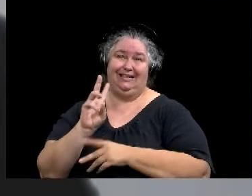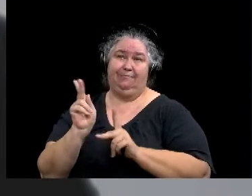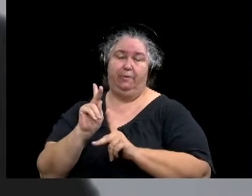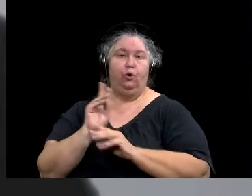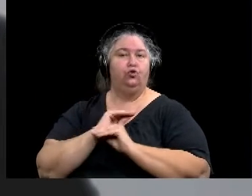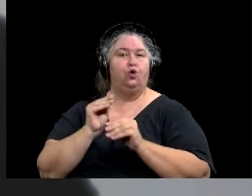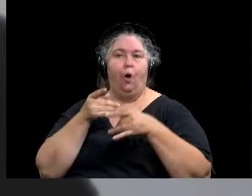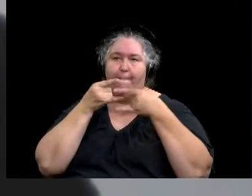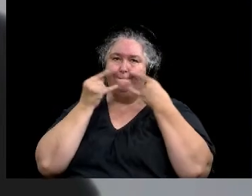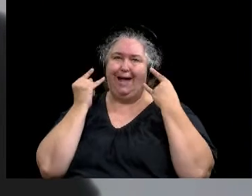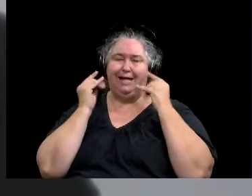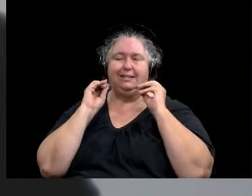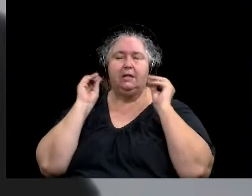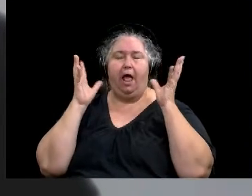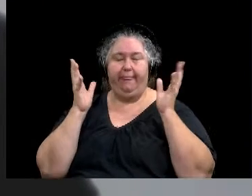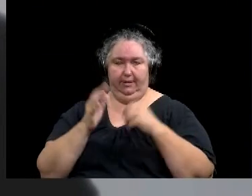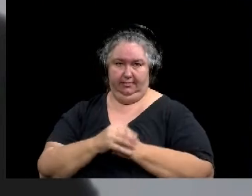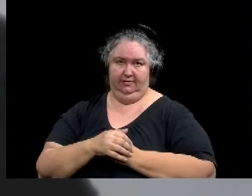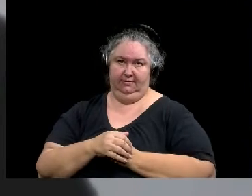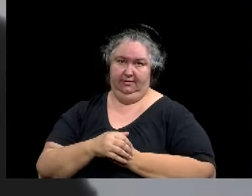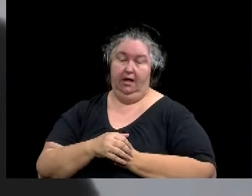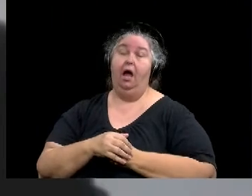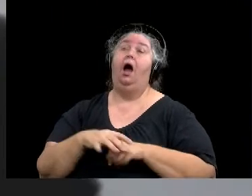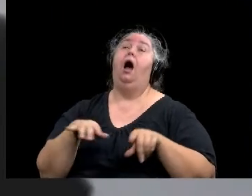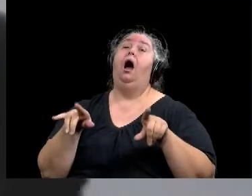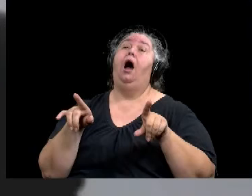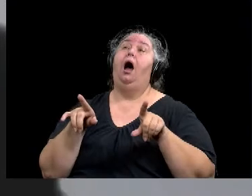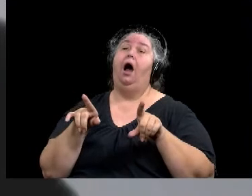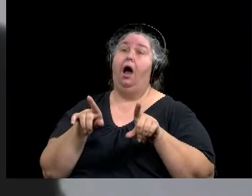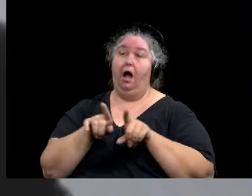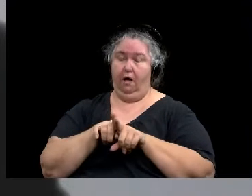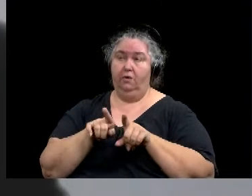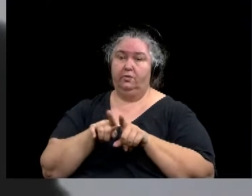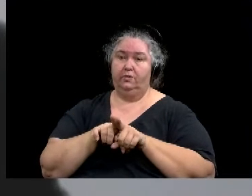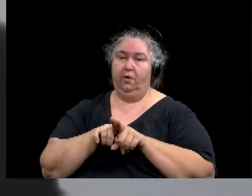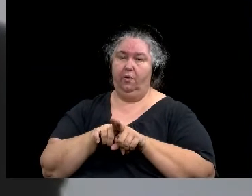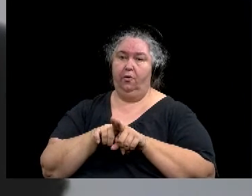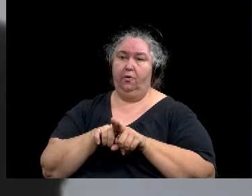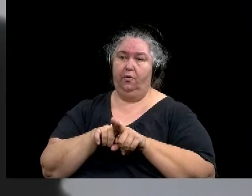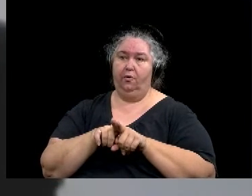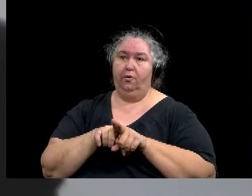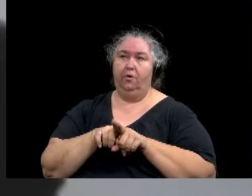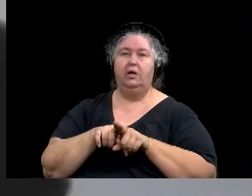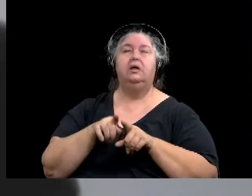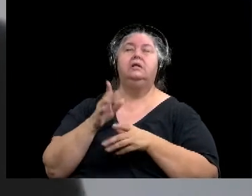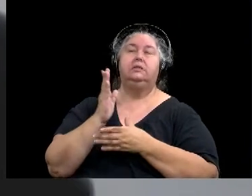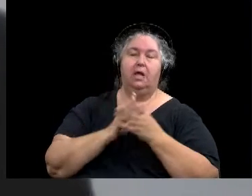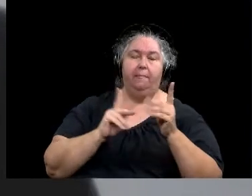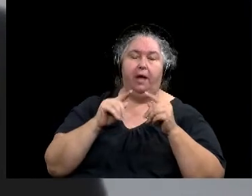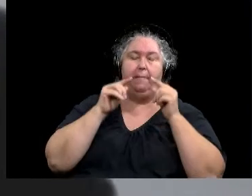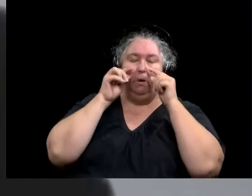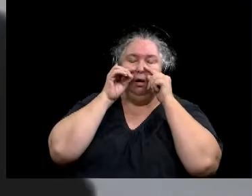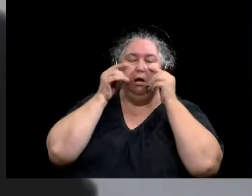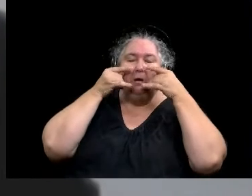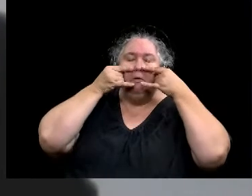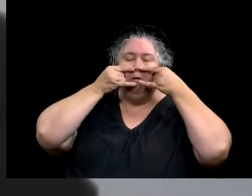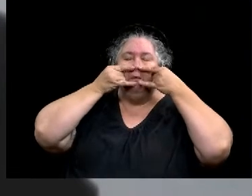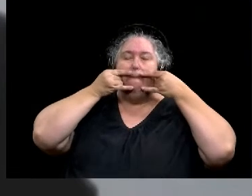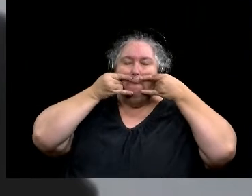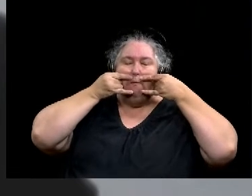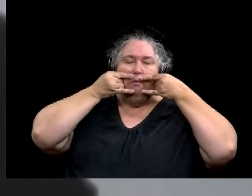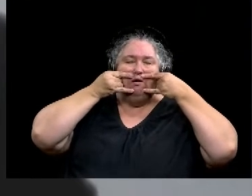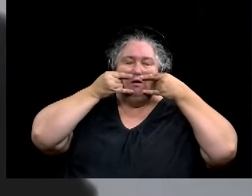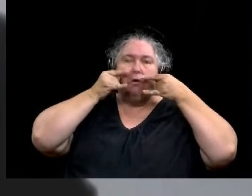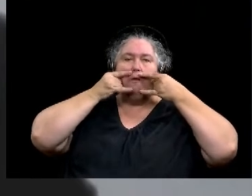personas no tenían sus máscaras ayer que fui de compras y lo tenían abajo de la